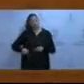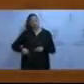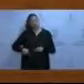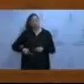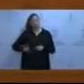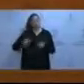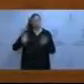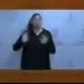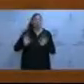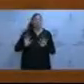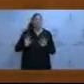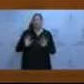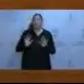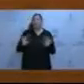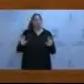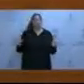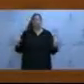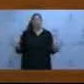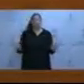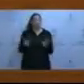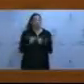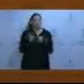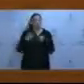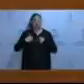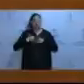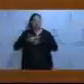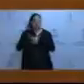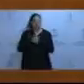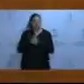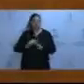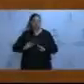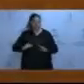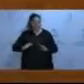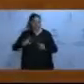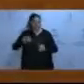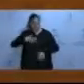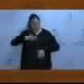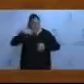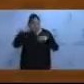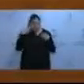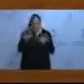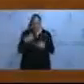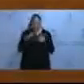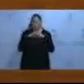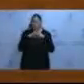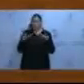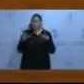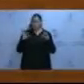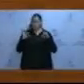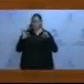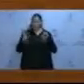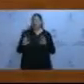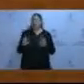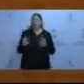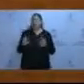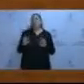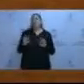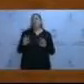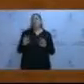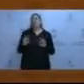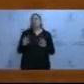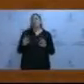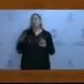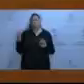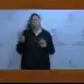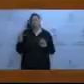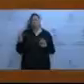Bien, con todo esto, y para acabar, siendo esta la realidad asturiana a la que nos hemos de sumar, por